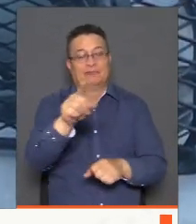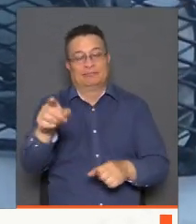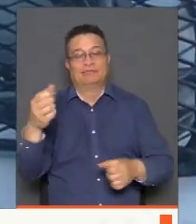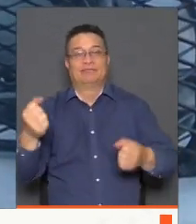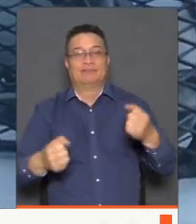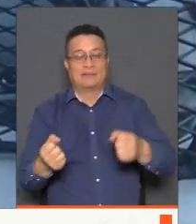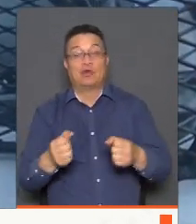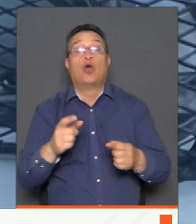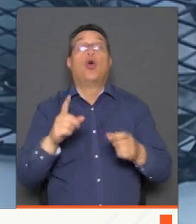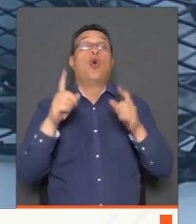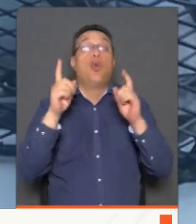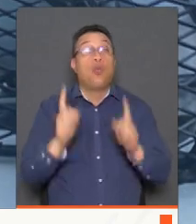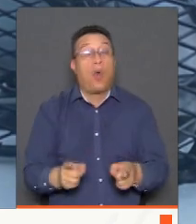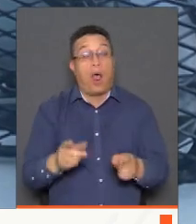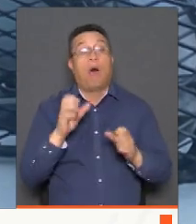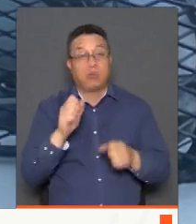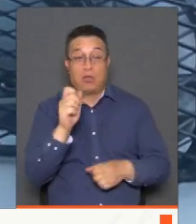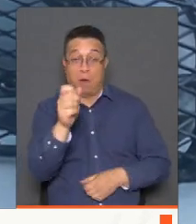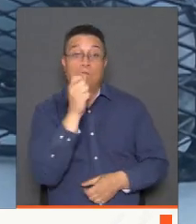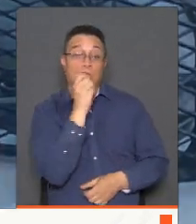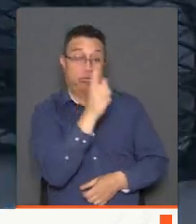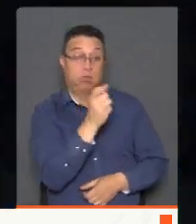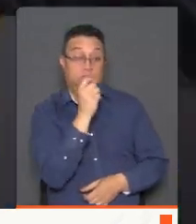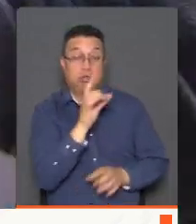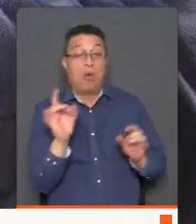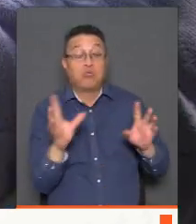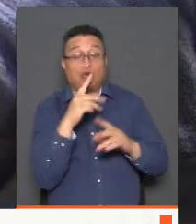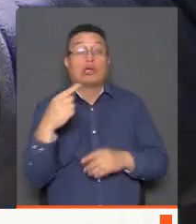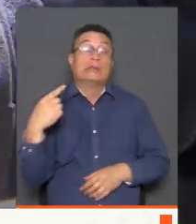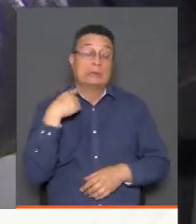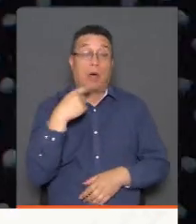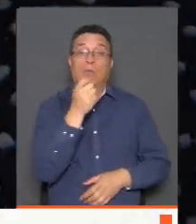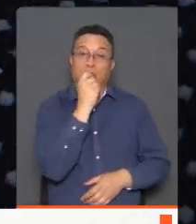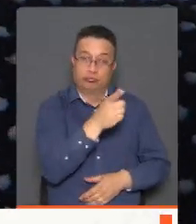igual forma pueden realizar las denuncias en el caso que sean víctimas.